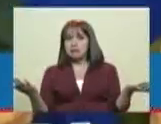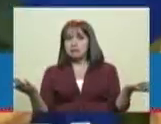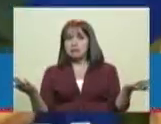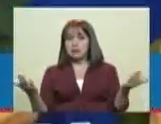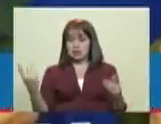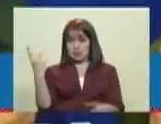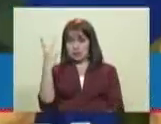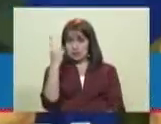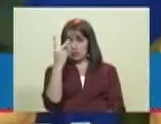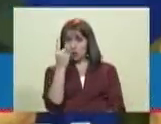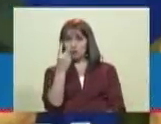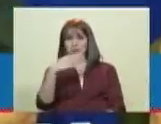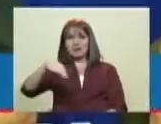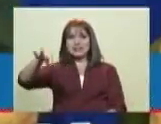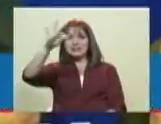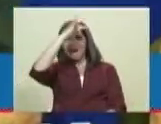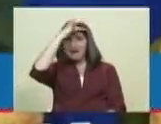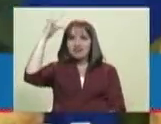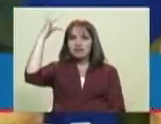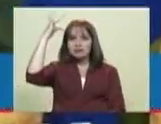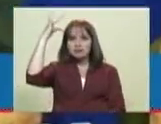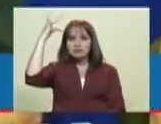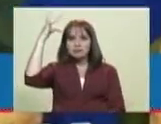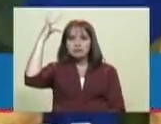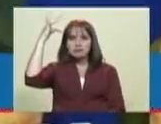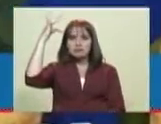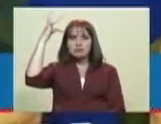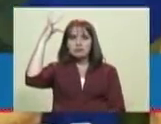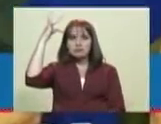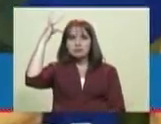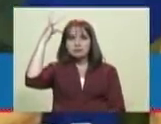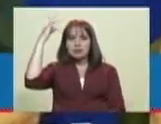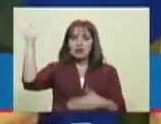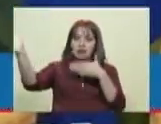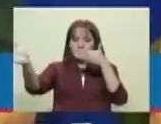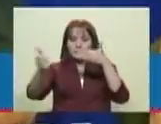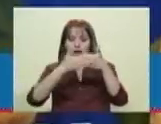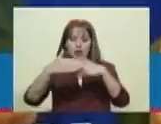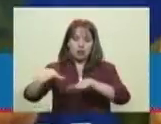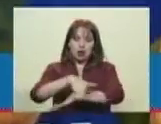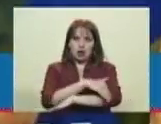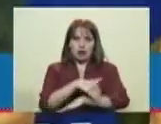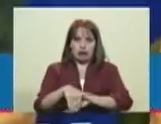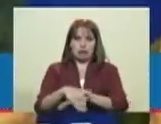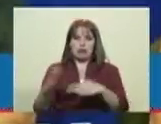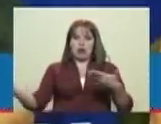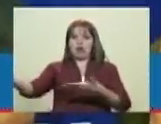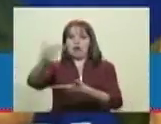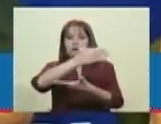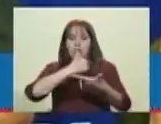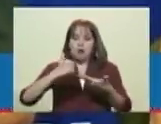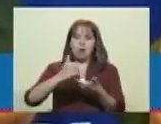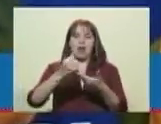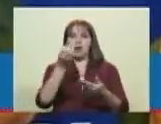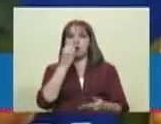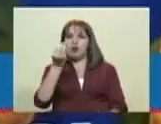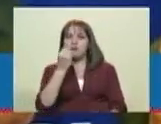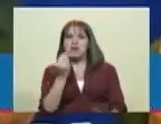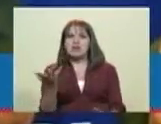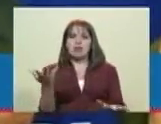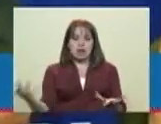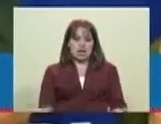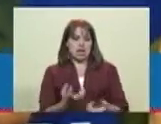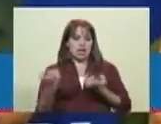lugar fue a votar porque está harta de que le estén trancando la calle, de que le estén acaparando los productos, de que le estén